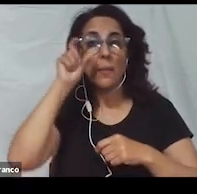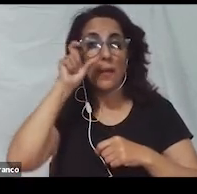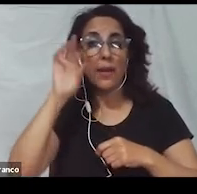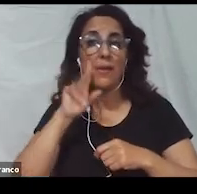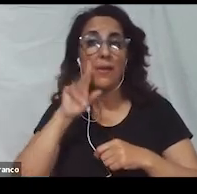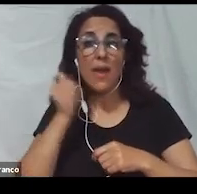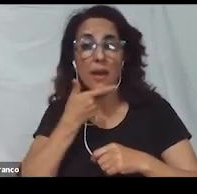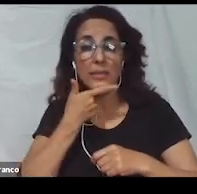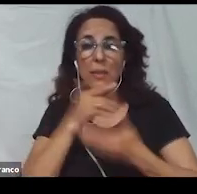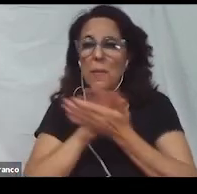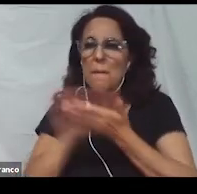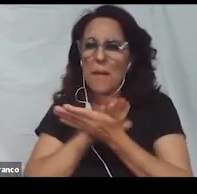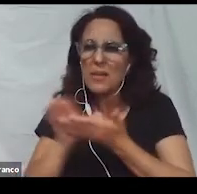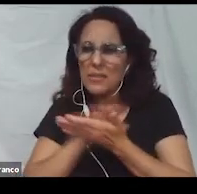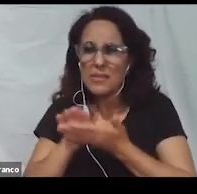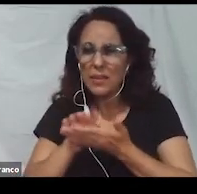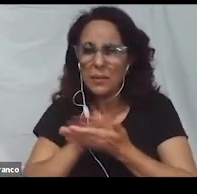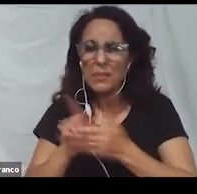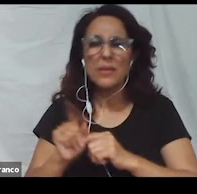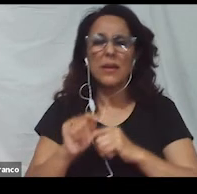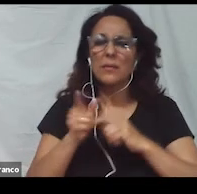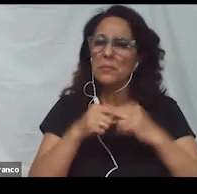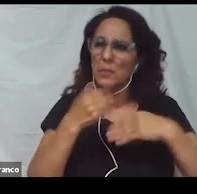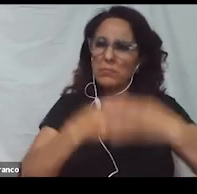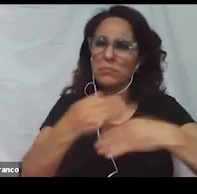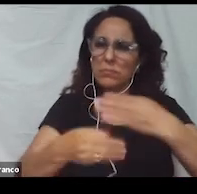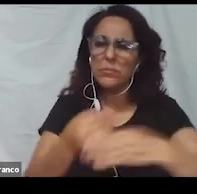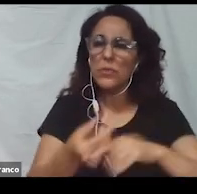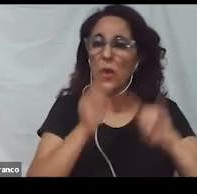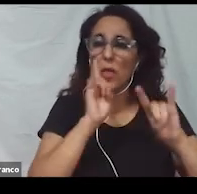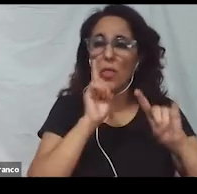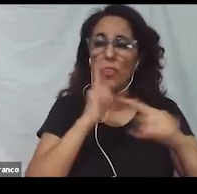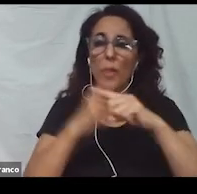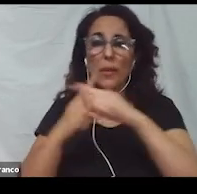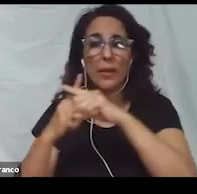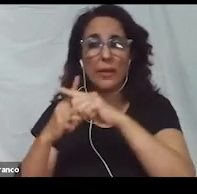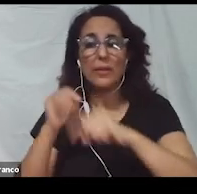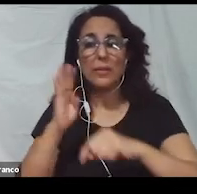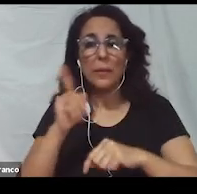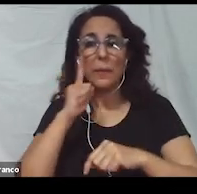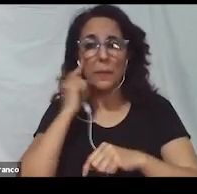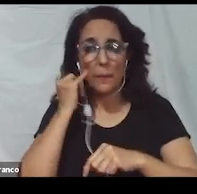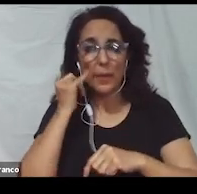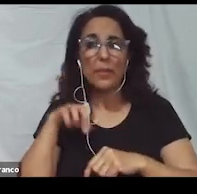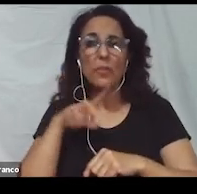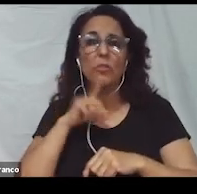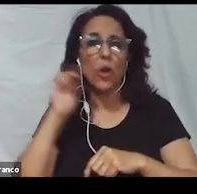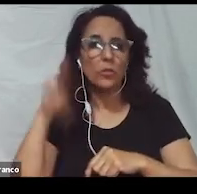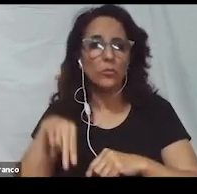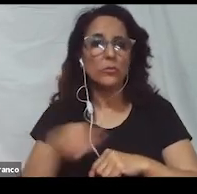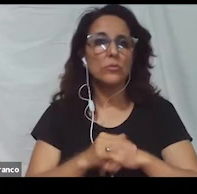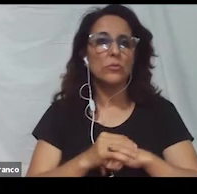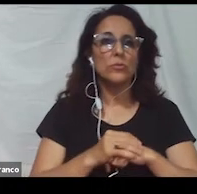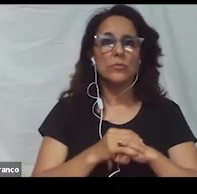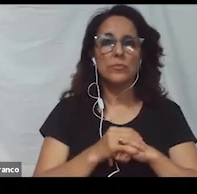accesibilidad básica. ¿Ok? En el caso de Python tienen WX Python. También tienen aquí en esta lámina,